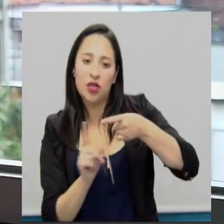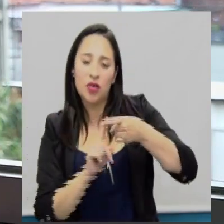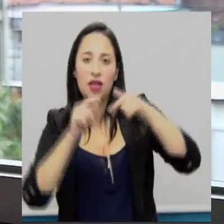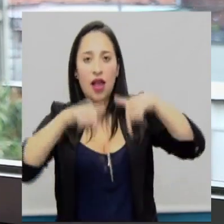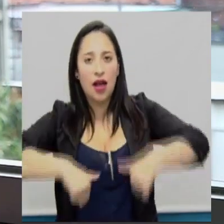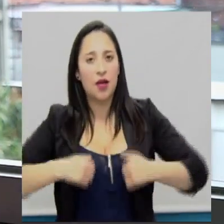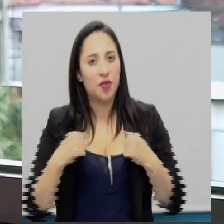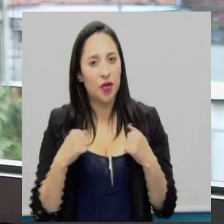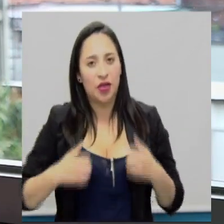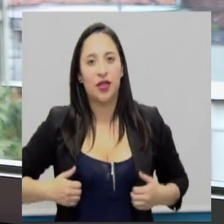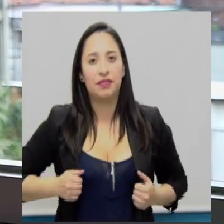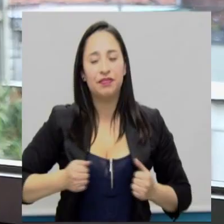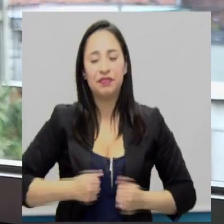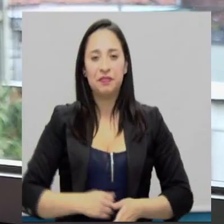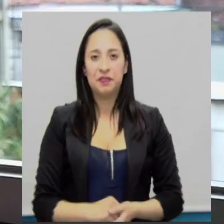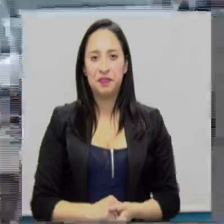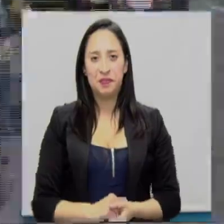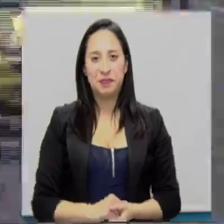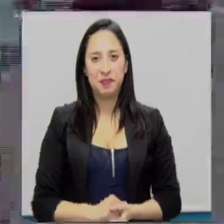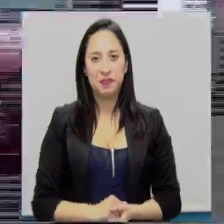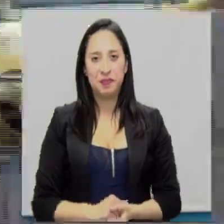en la capital del país.